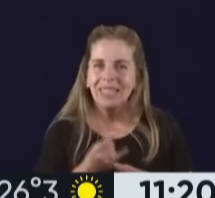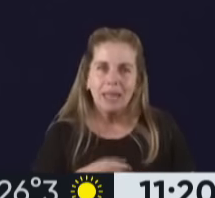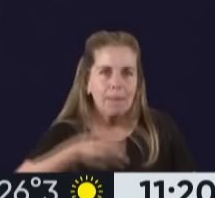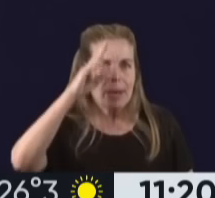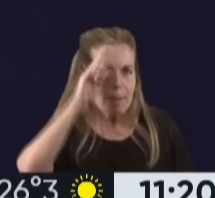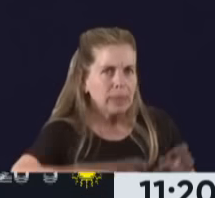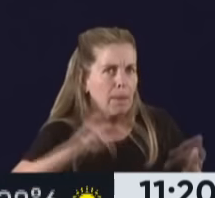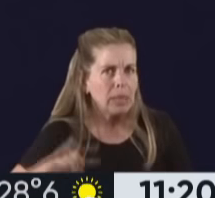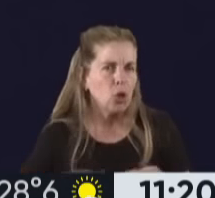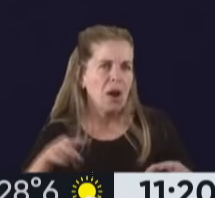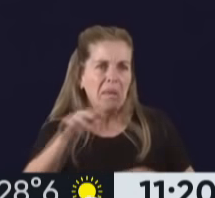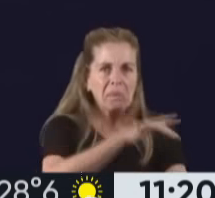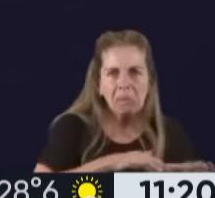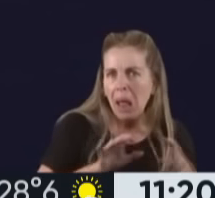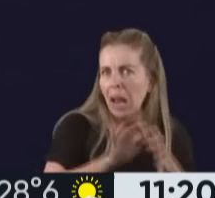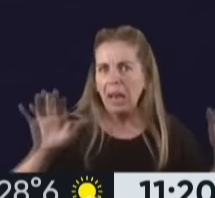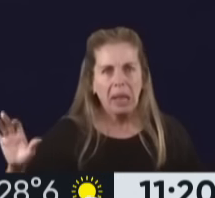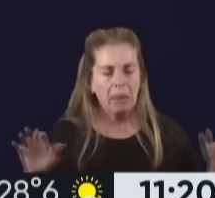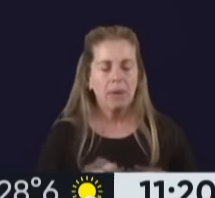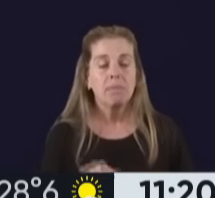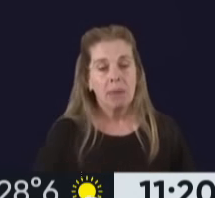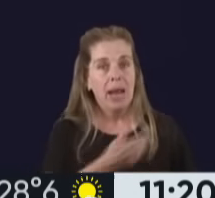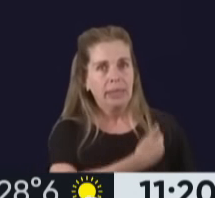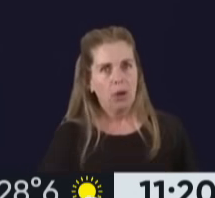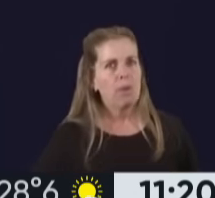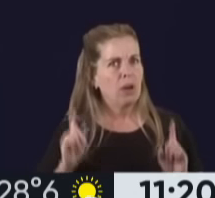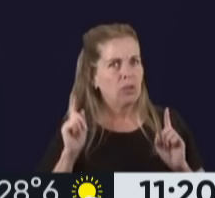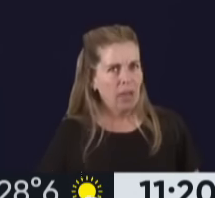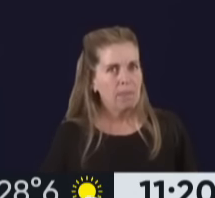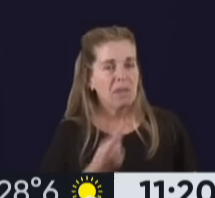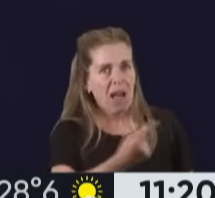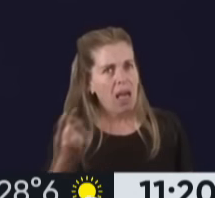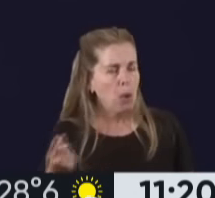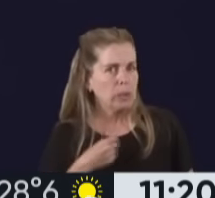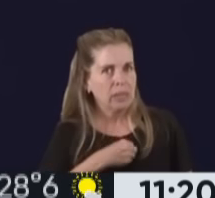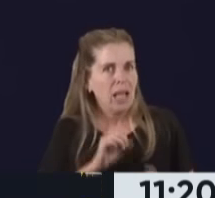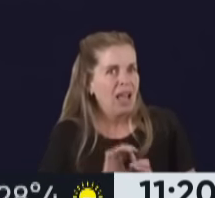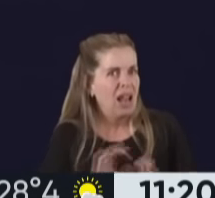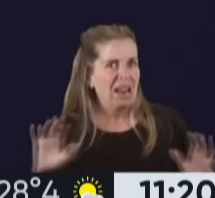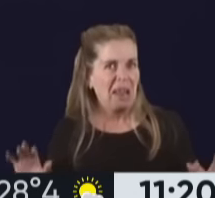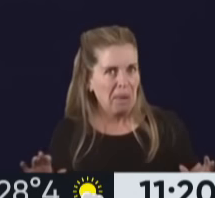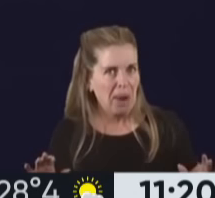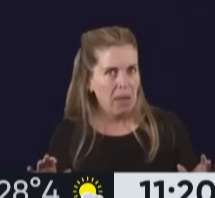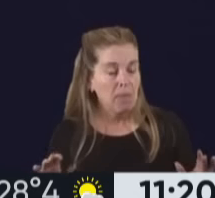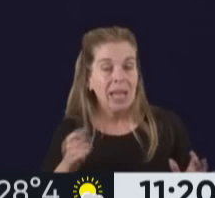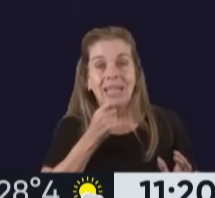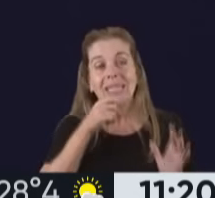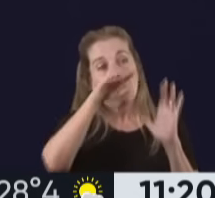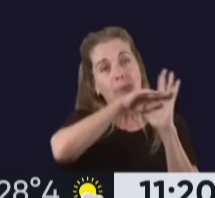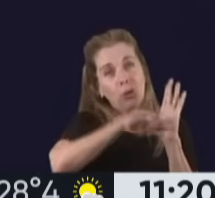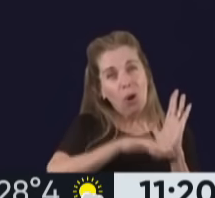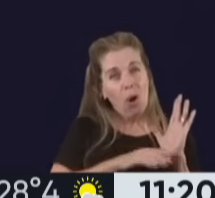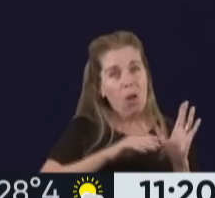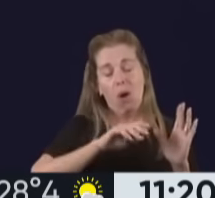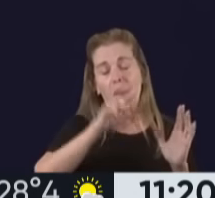circulación. Para esta administración, la libertad de circular es sagrada. Sin protocolo volvemos al caos, volvemos a las